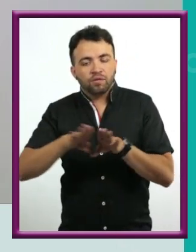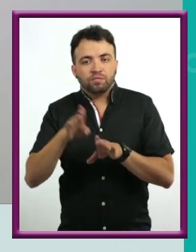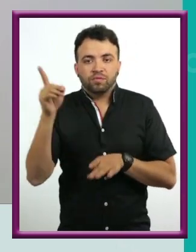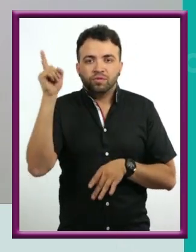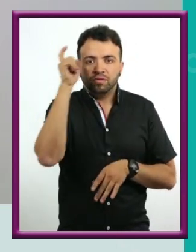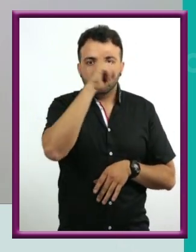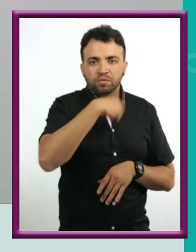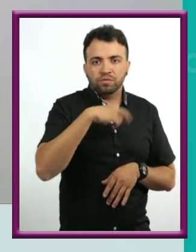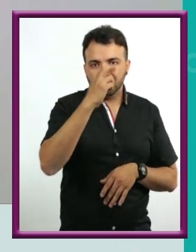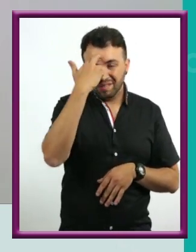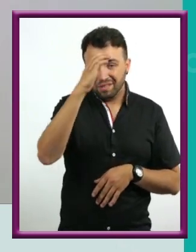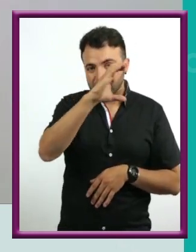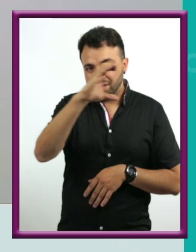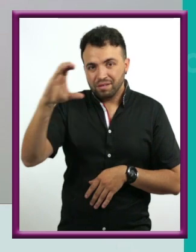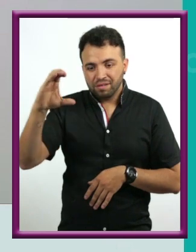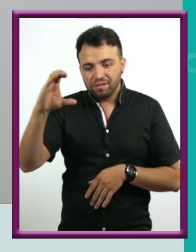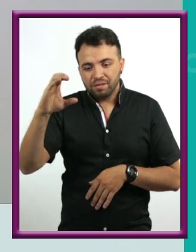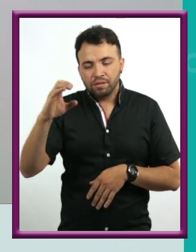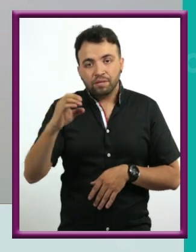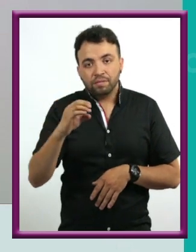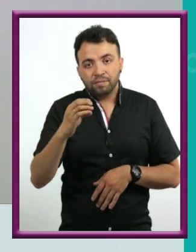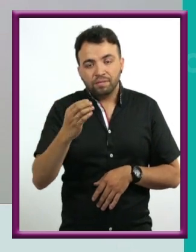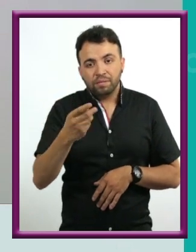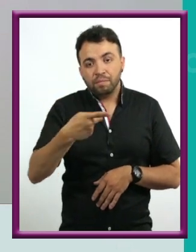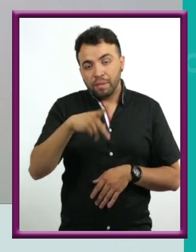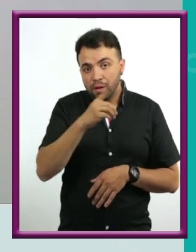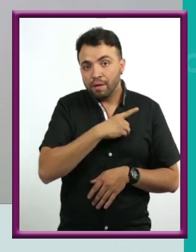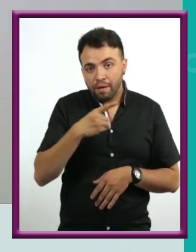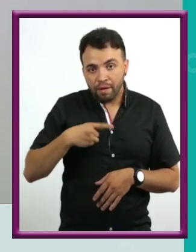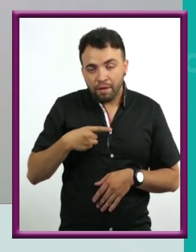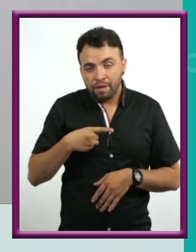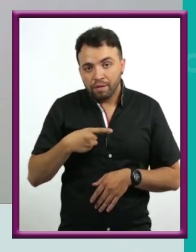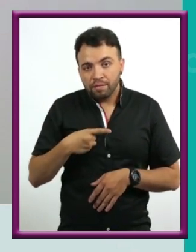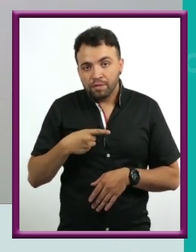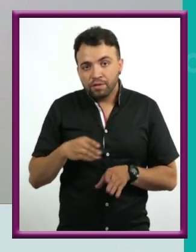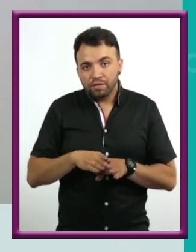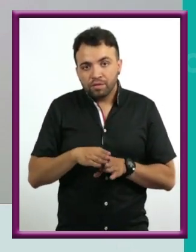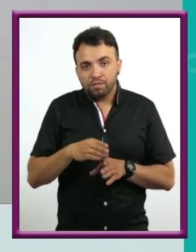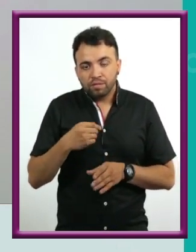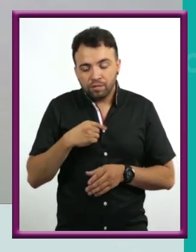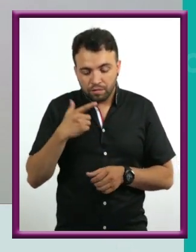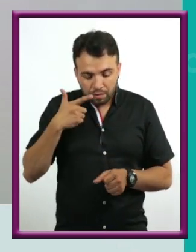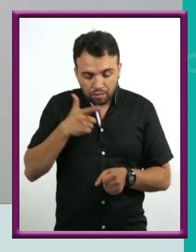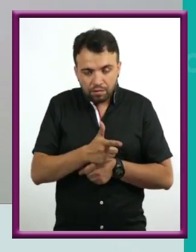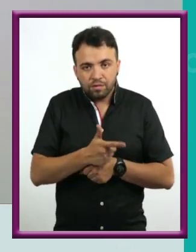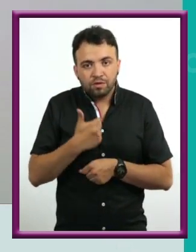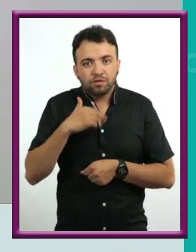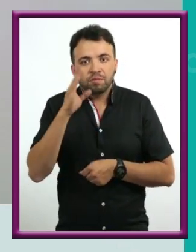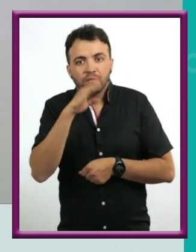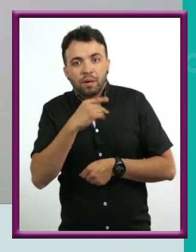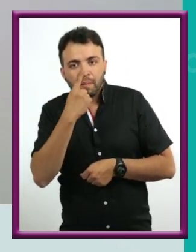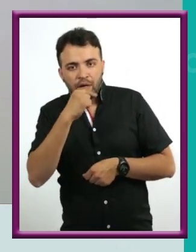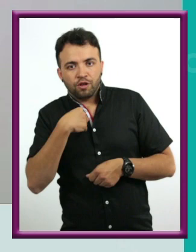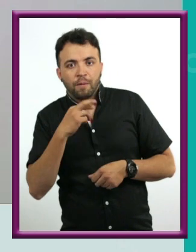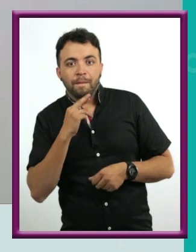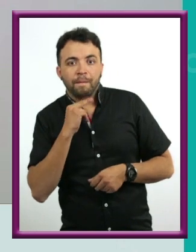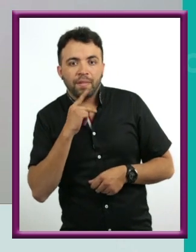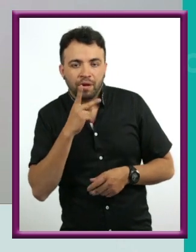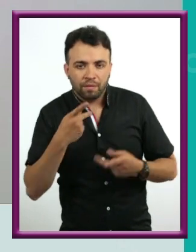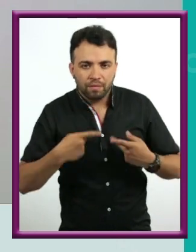difícil reconocerlos, pero debemos de, para ser mejores personas. Debemos de